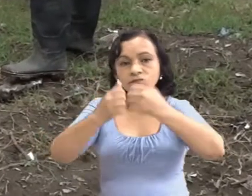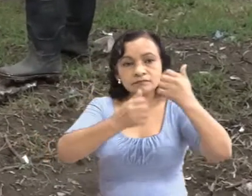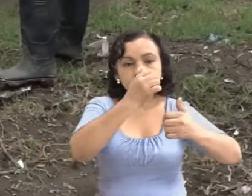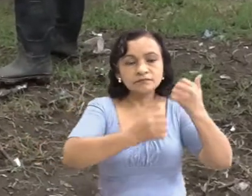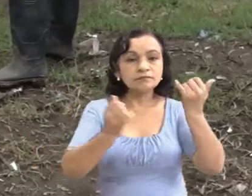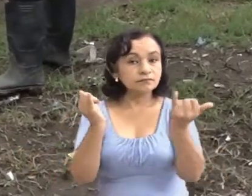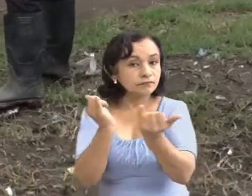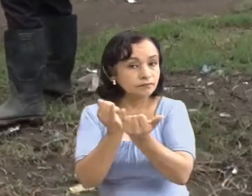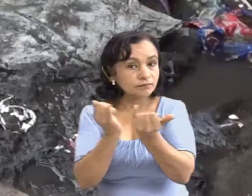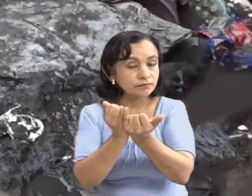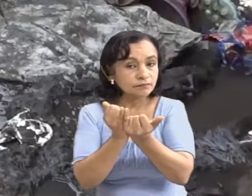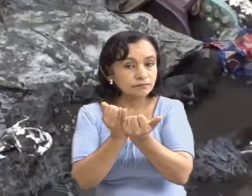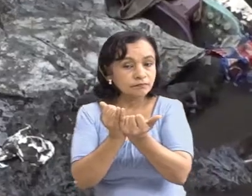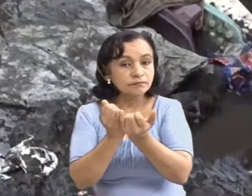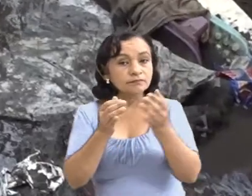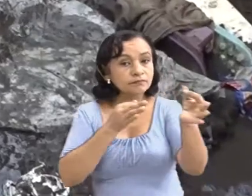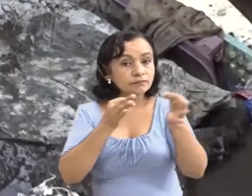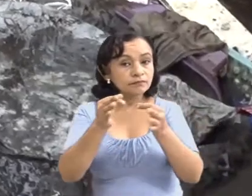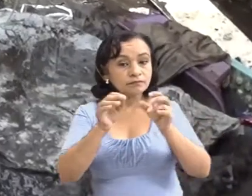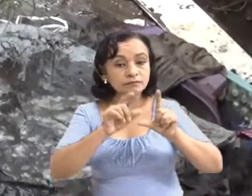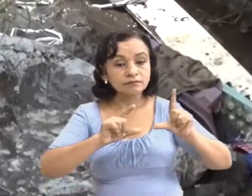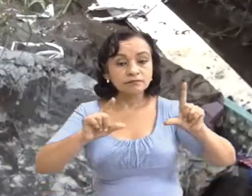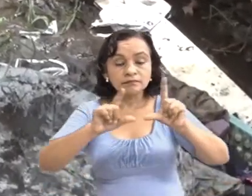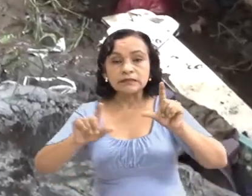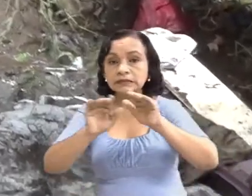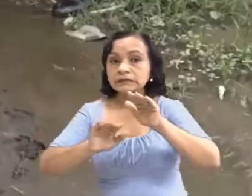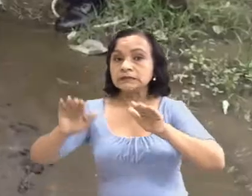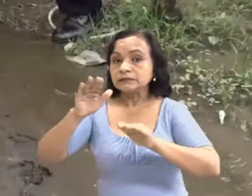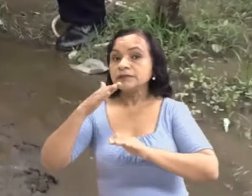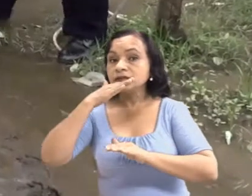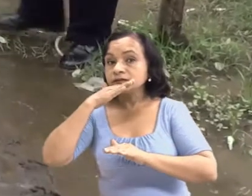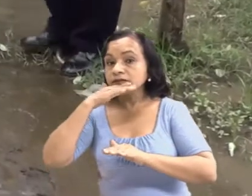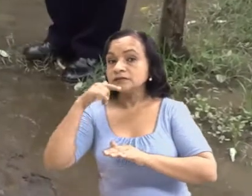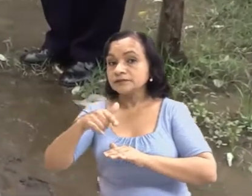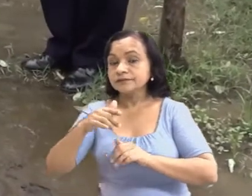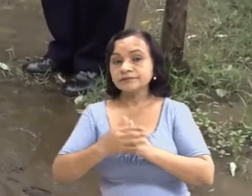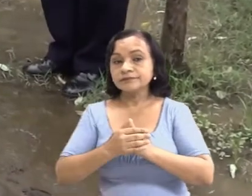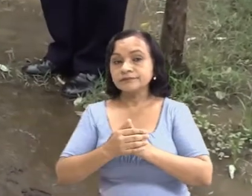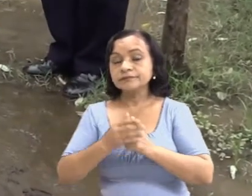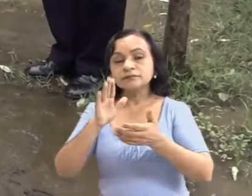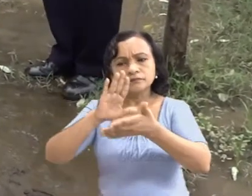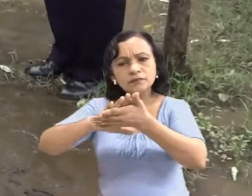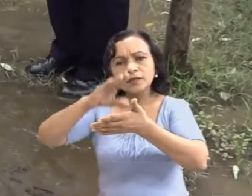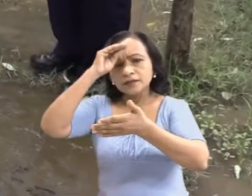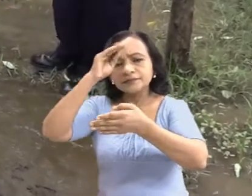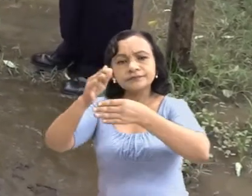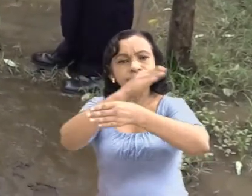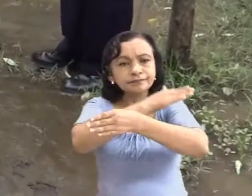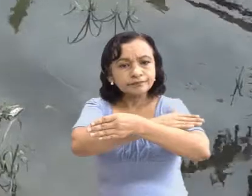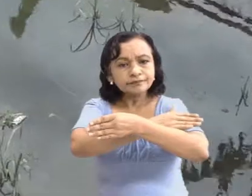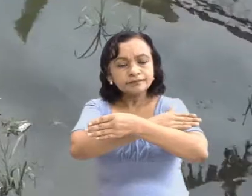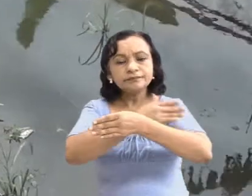de daños, al igual que la georreferenciación de zonas con mayores índices de vulnerabilidad. Para afianzar el conocimiento